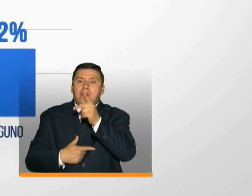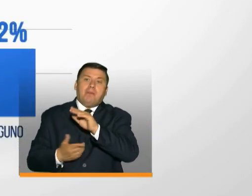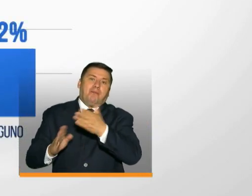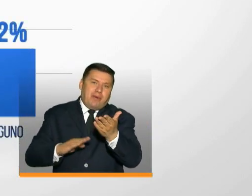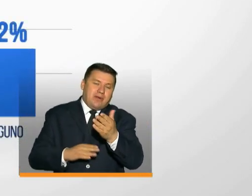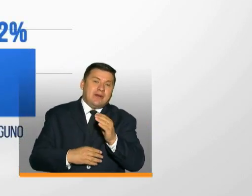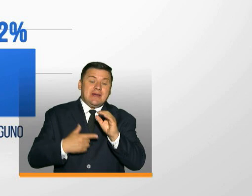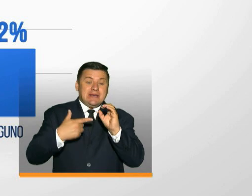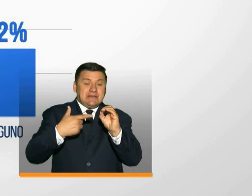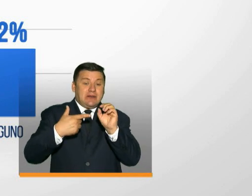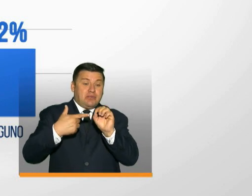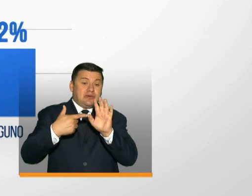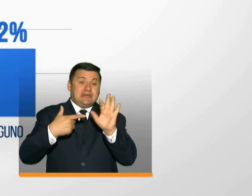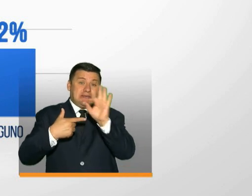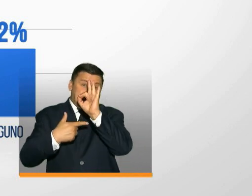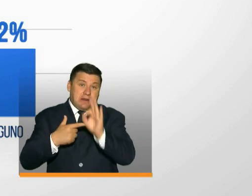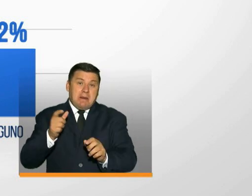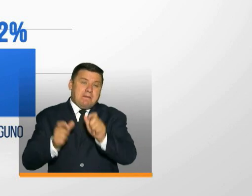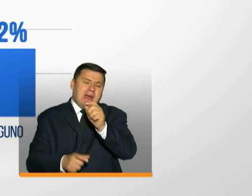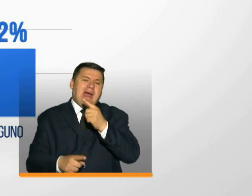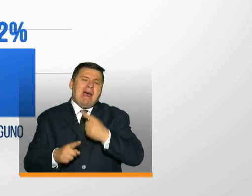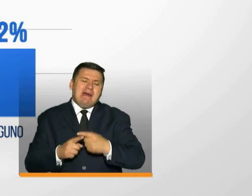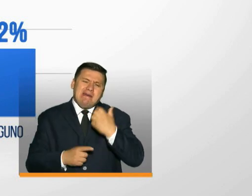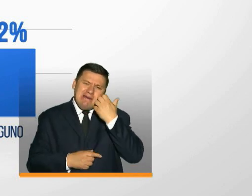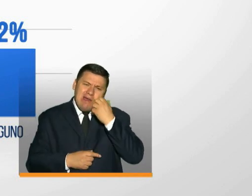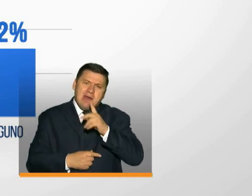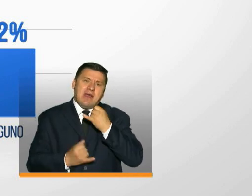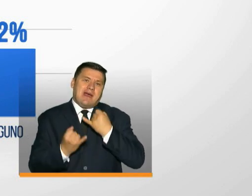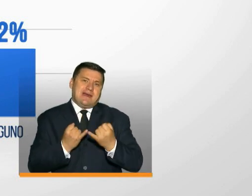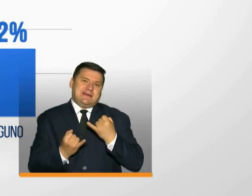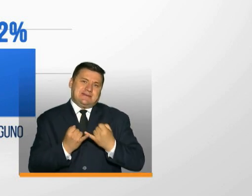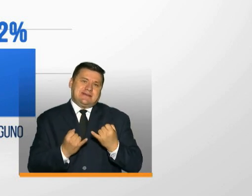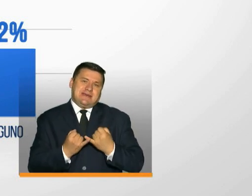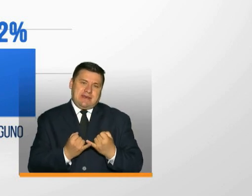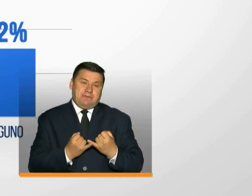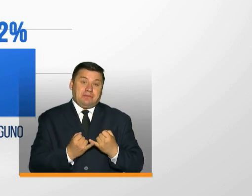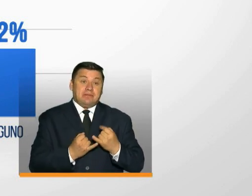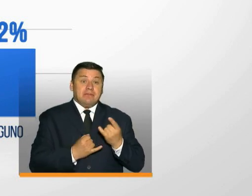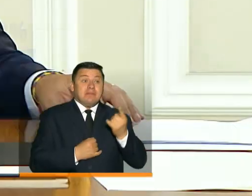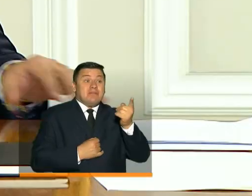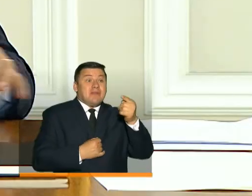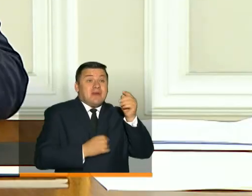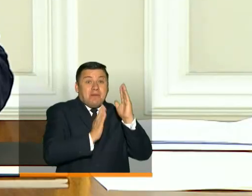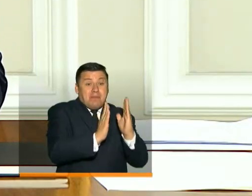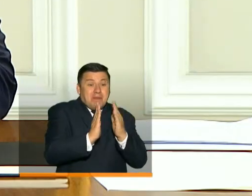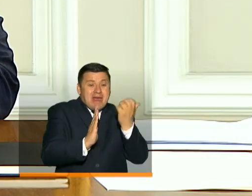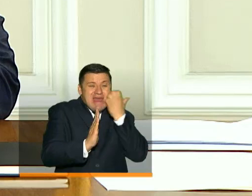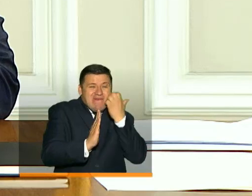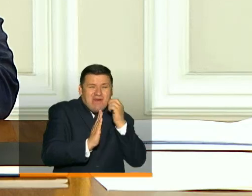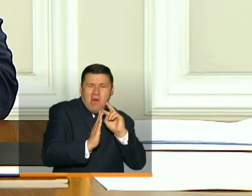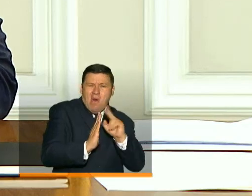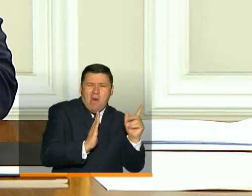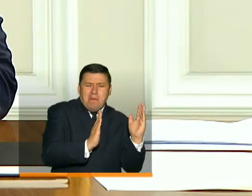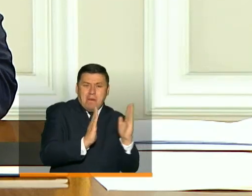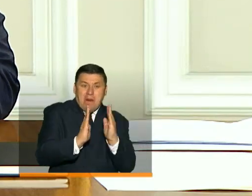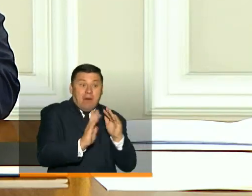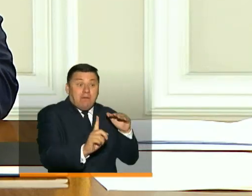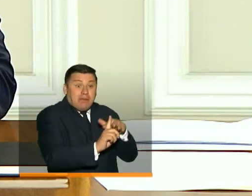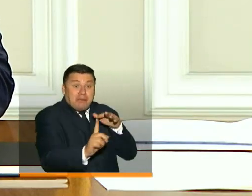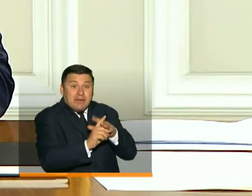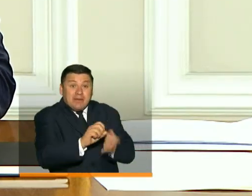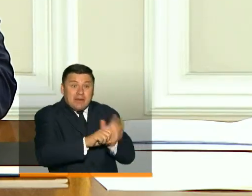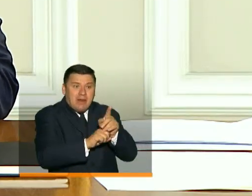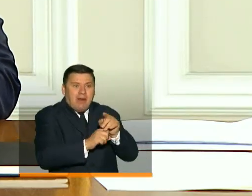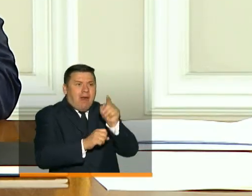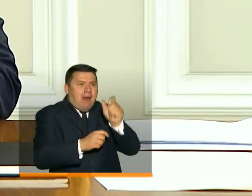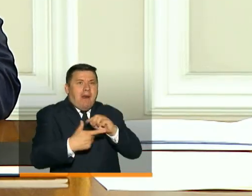tenemos el 0.5% de personas que han tenido VIH-Sida, así que es importante también hacer esa revisión. Y otra pregunta